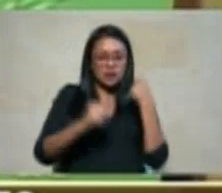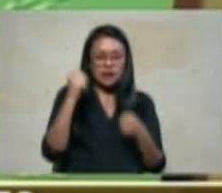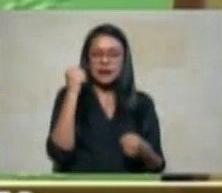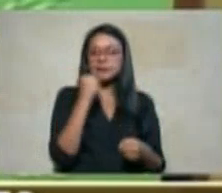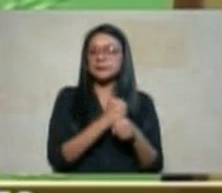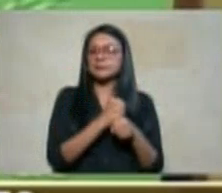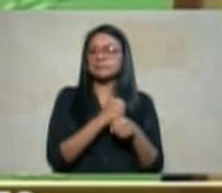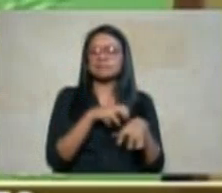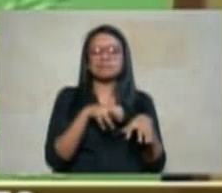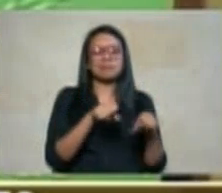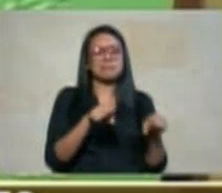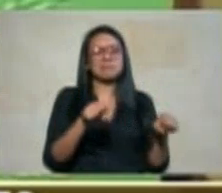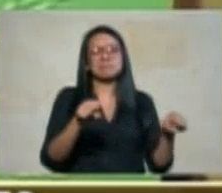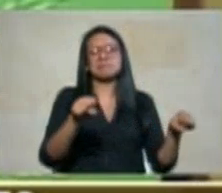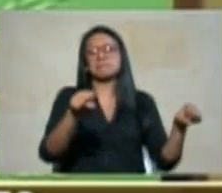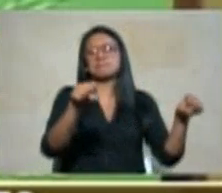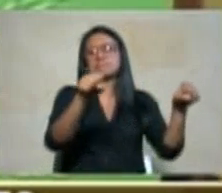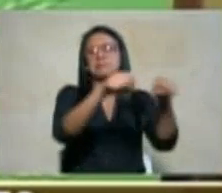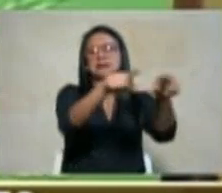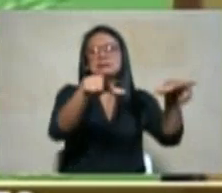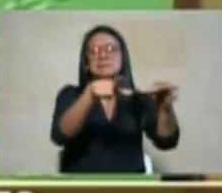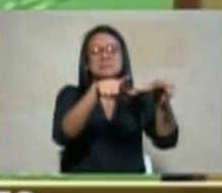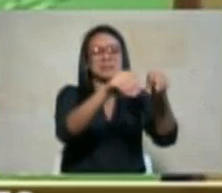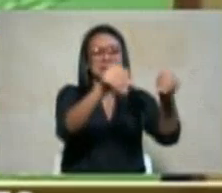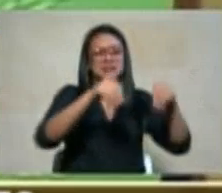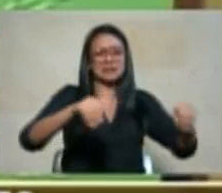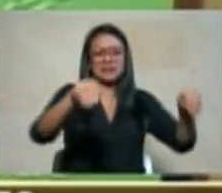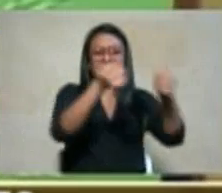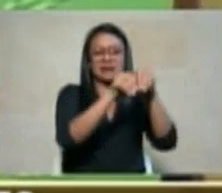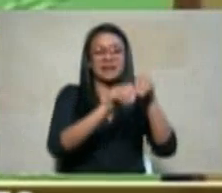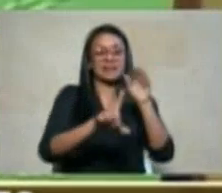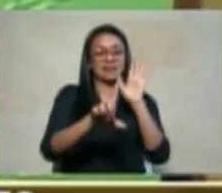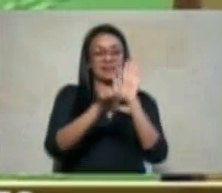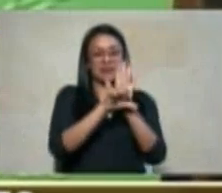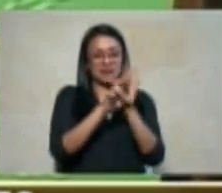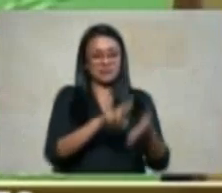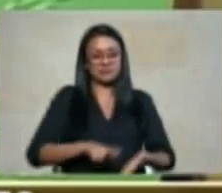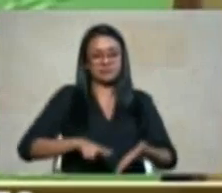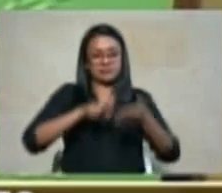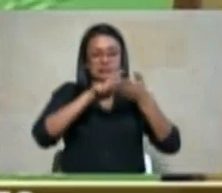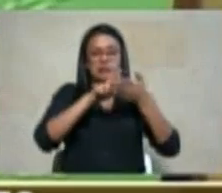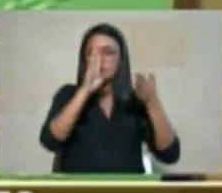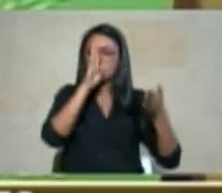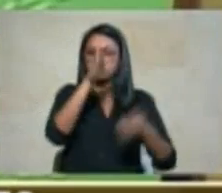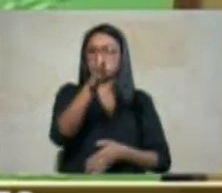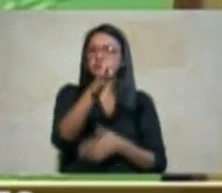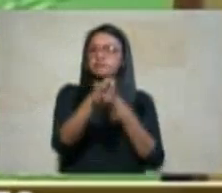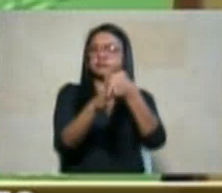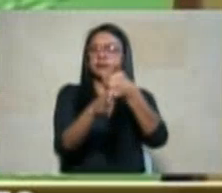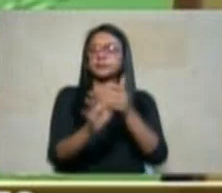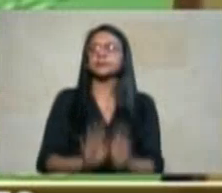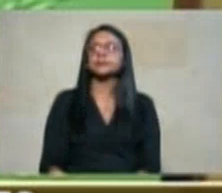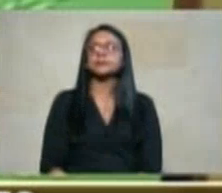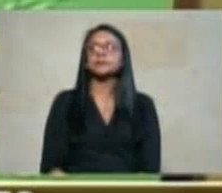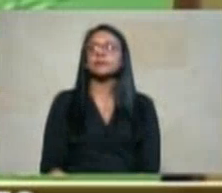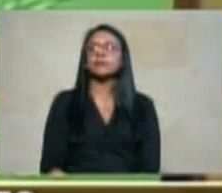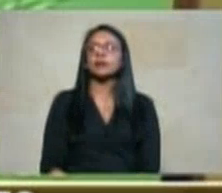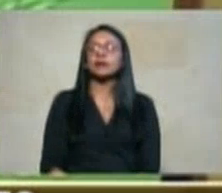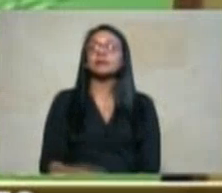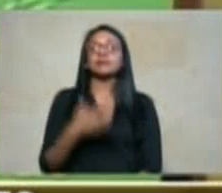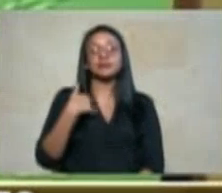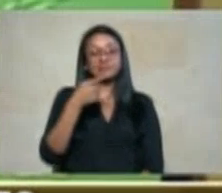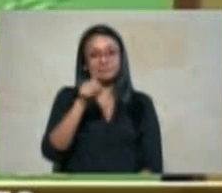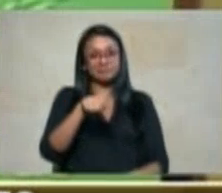se ha despojado tierra, y efectivamente creo que la ley de restitución va en la dirección correcta. Pero también hay que